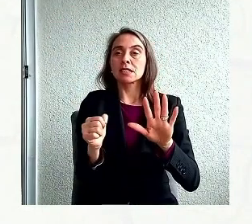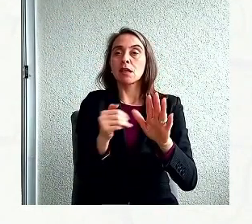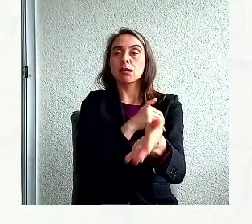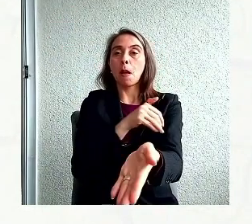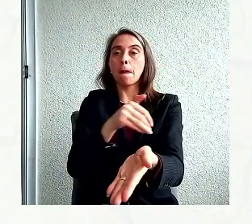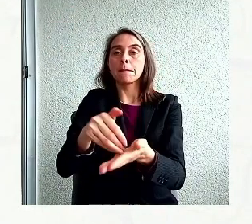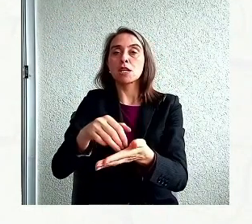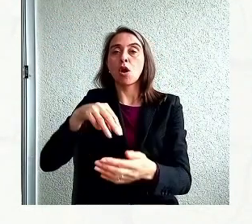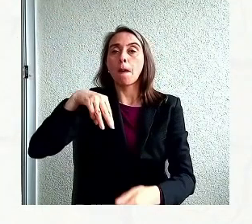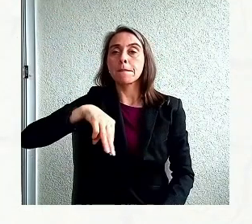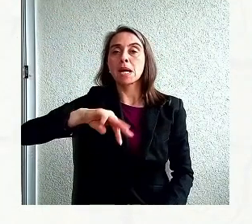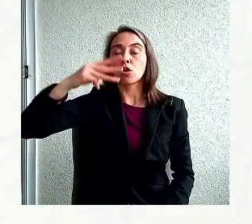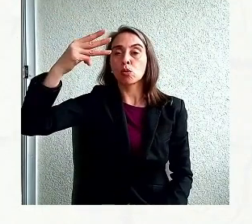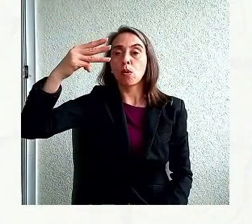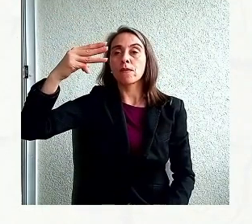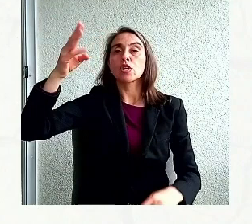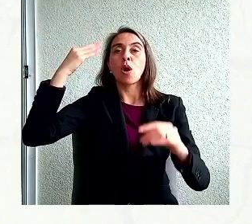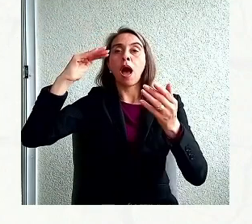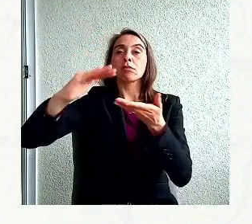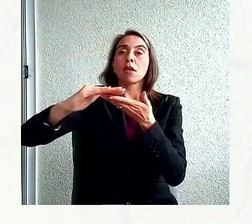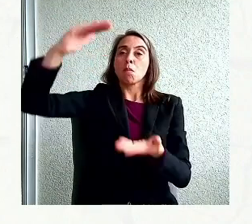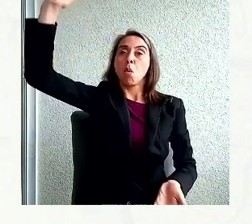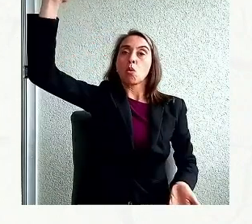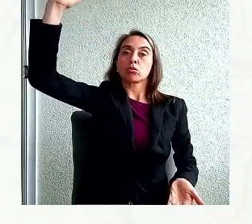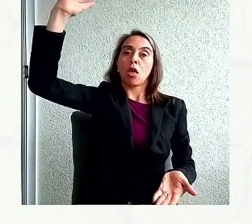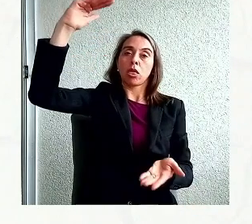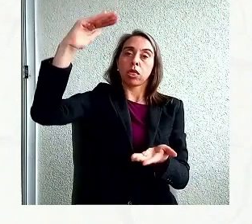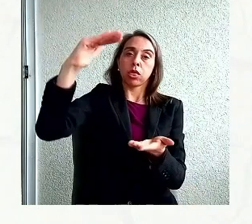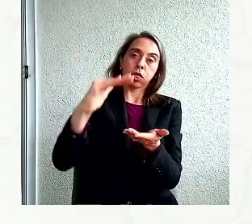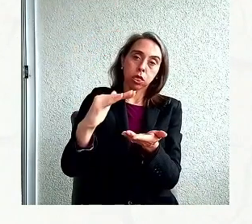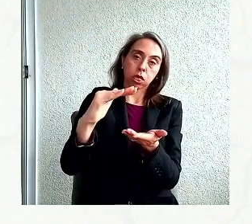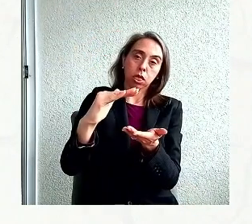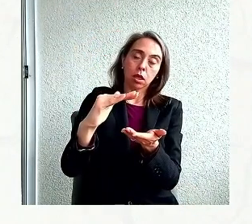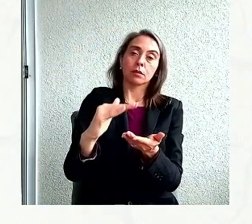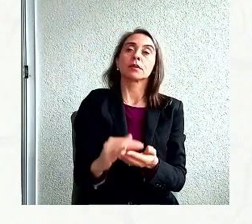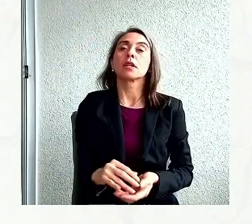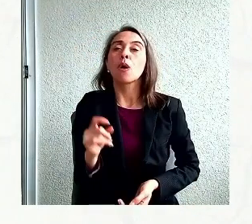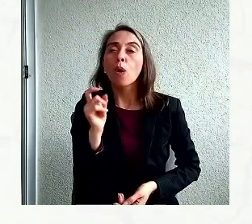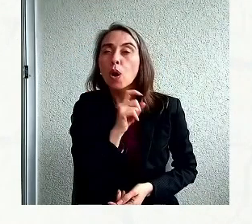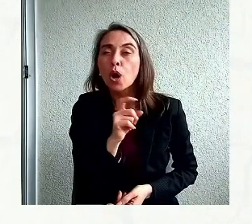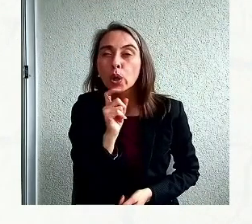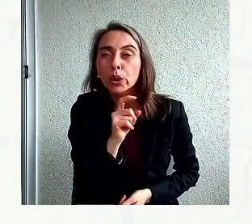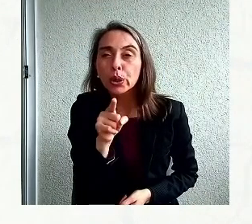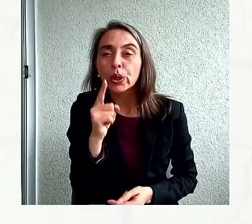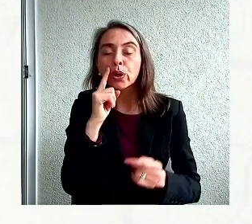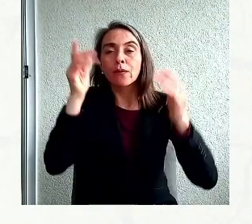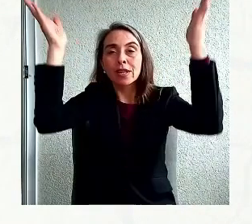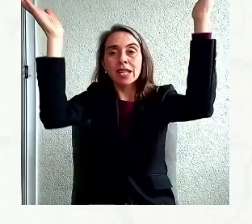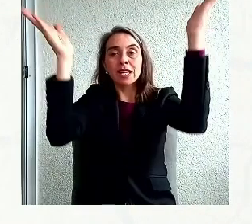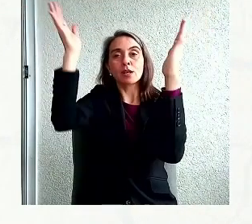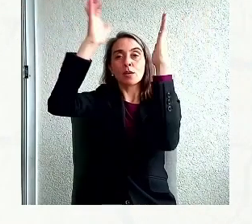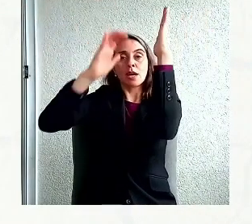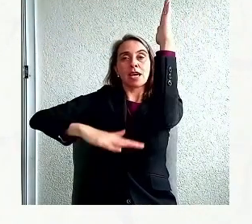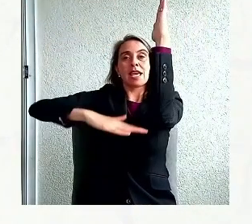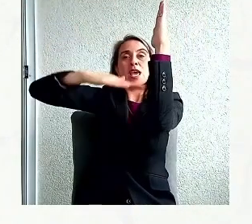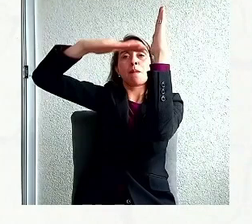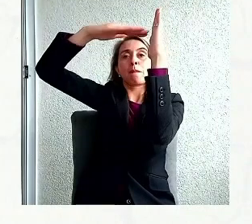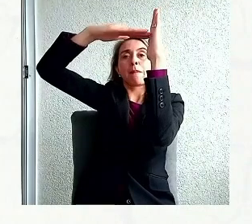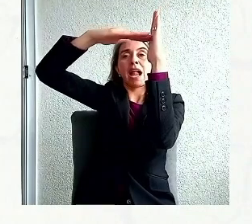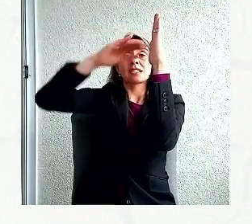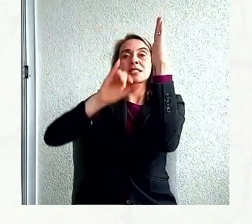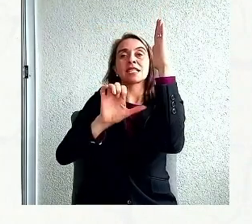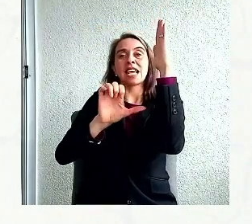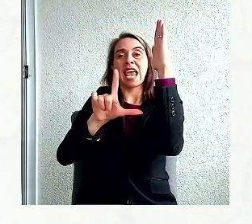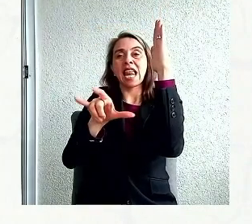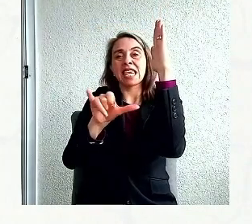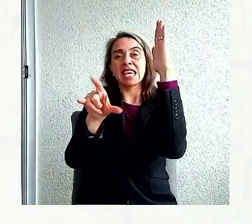en Yeso actualmente en el año 2019 era del orden de 45% respecto a su máxima capacidad, y en el caso de los tranques de suministro